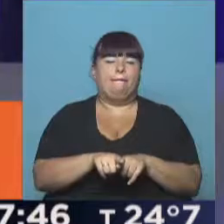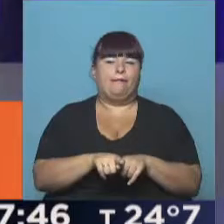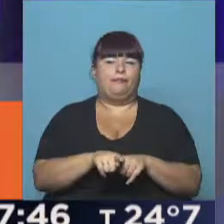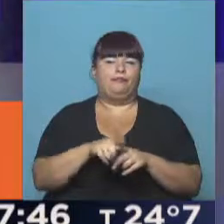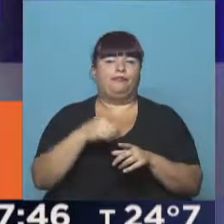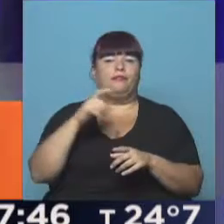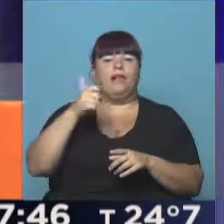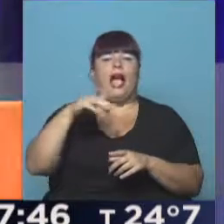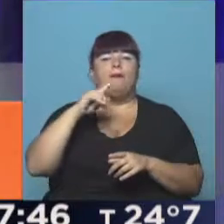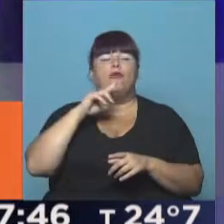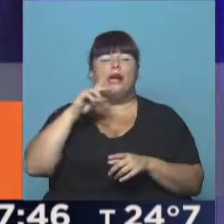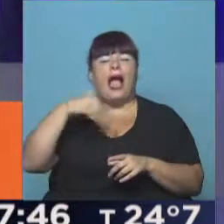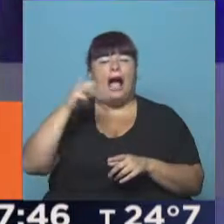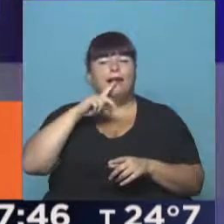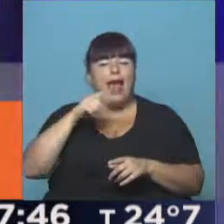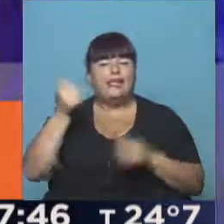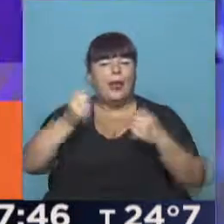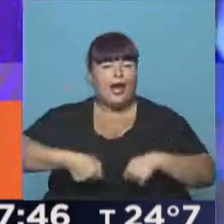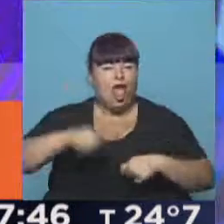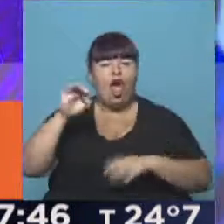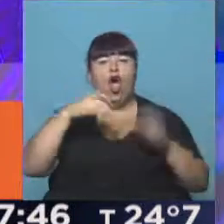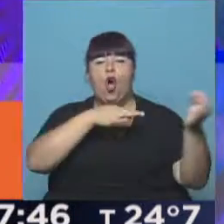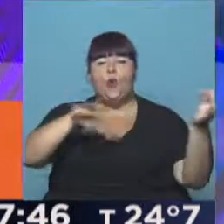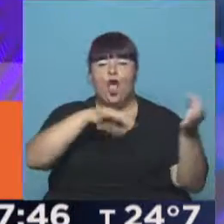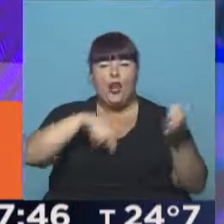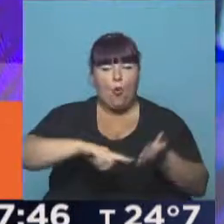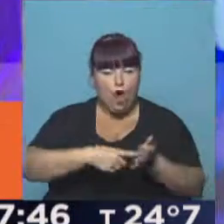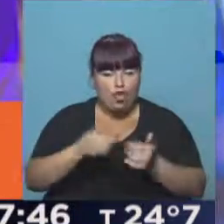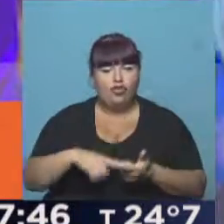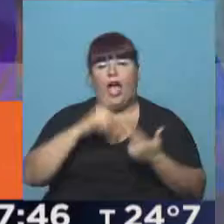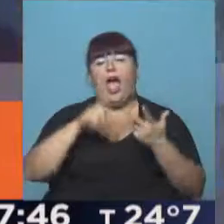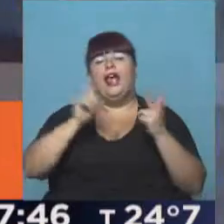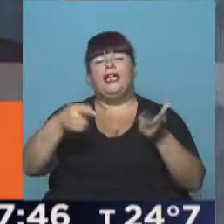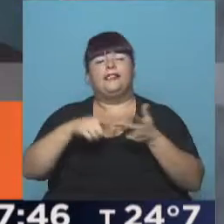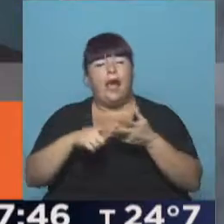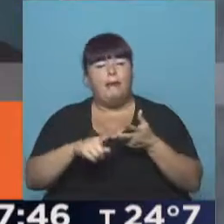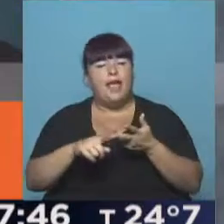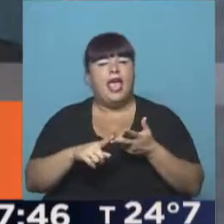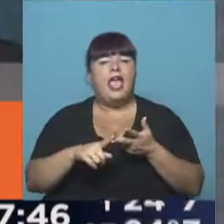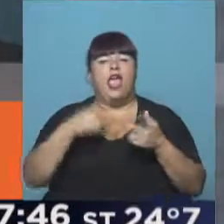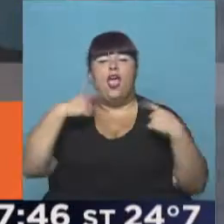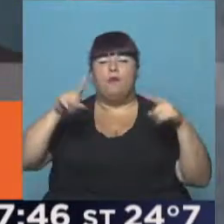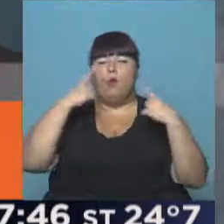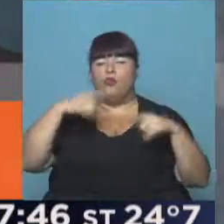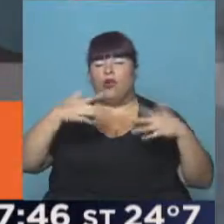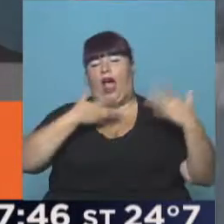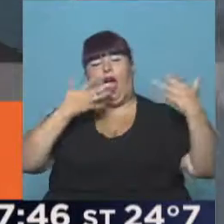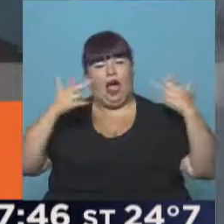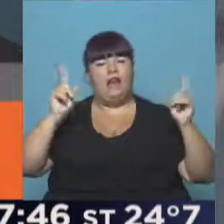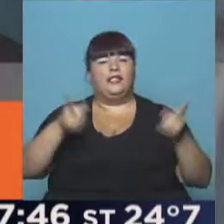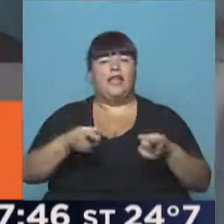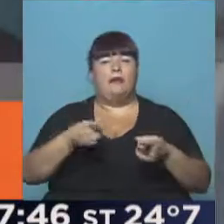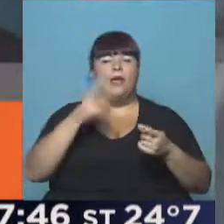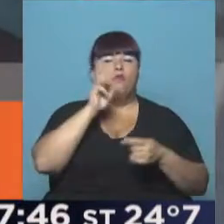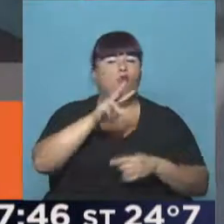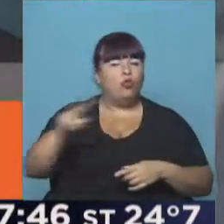la Camerata Bariloche o con los violines de Buenos Aires, también se hacen conciertos líricos, también hay